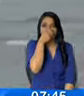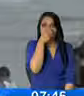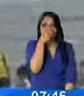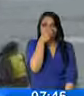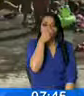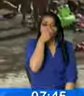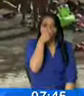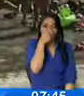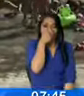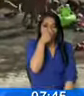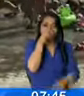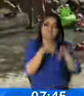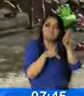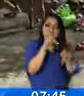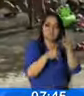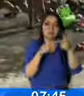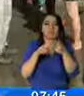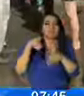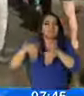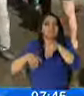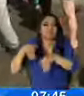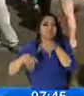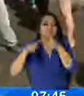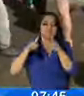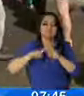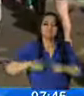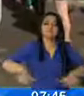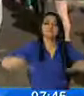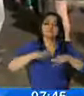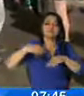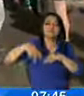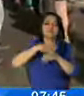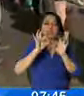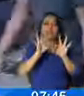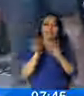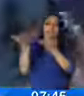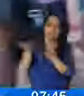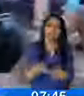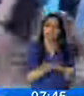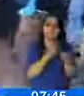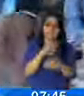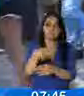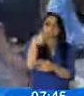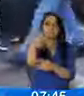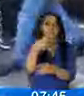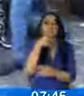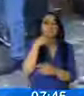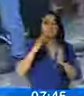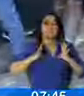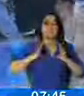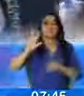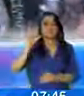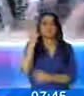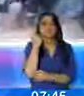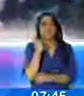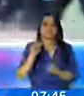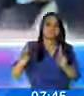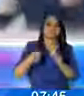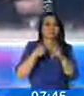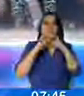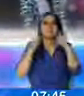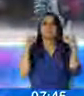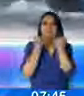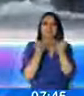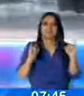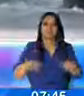bañarios y otros atractivos del país se preparan para recibir a los turistas para el próximo feriado de TR días por el primer grito de la